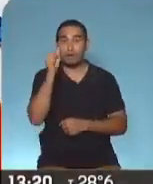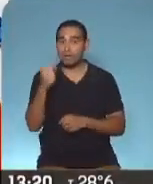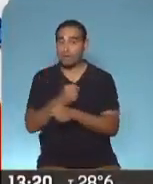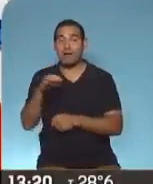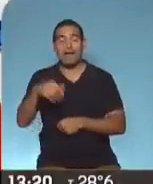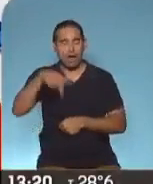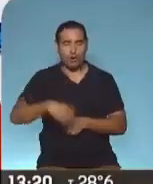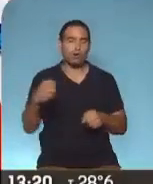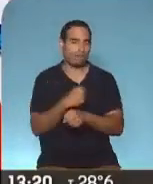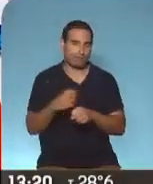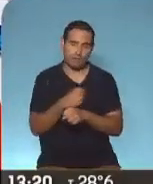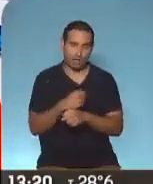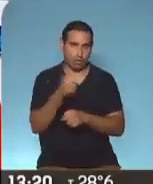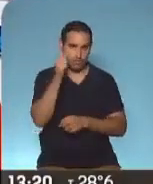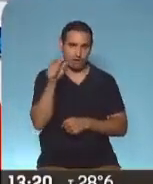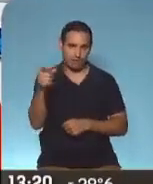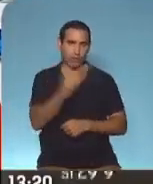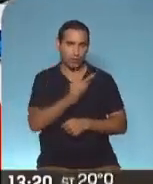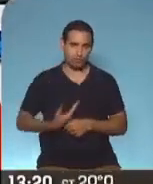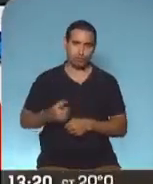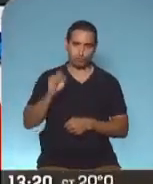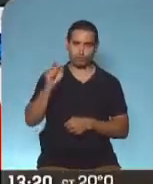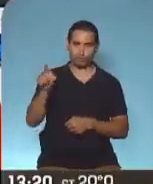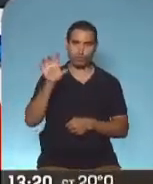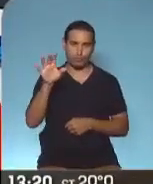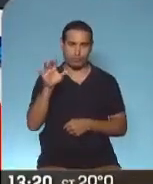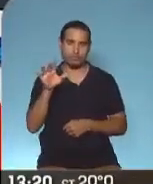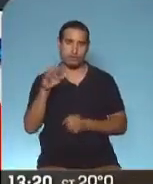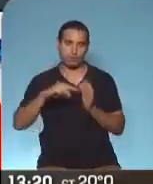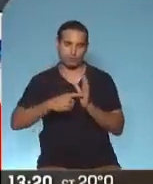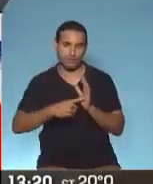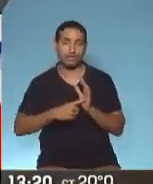la confirmación llegó a través del gobierno de la provincia de Buenos